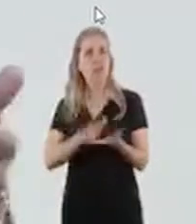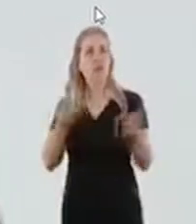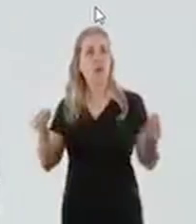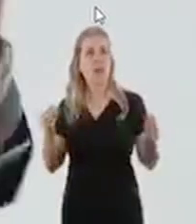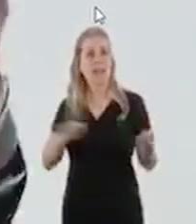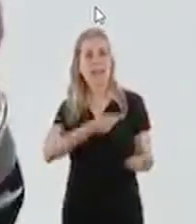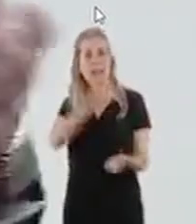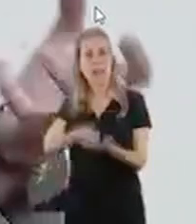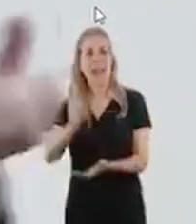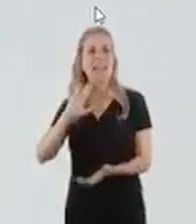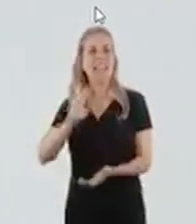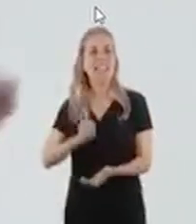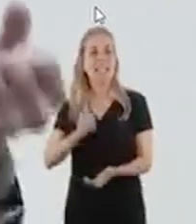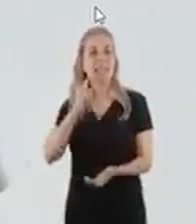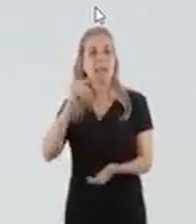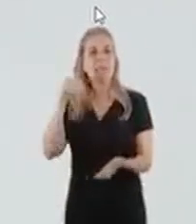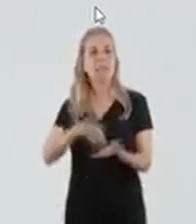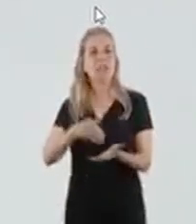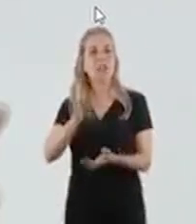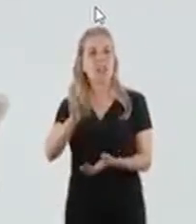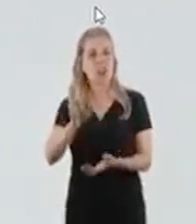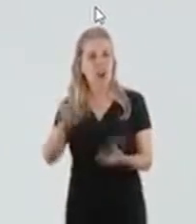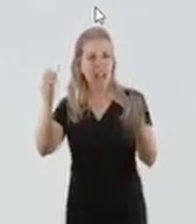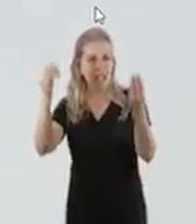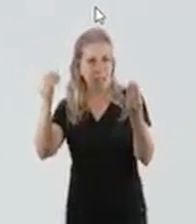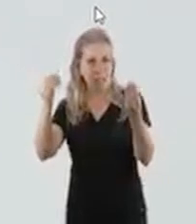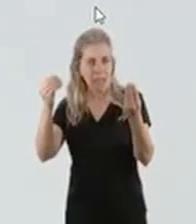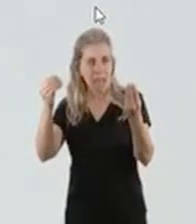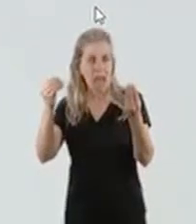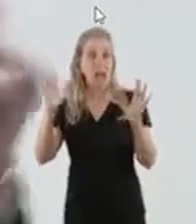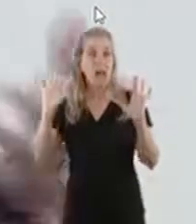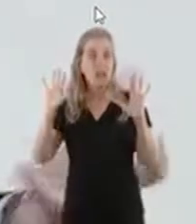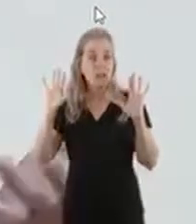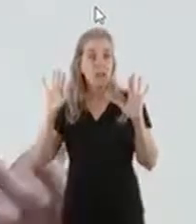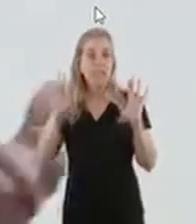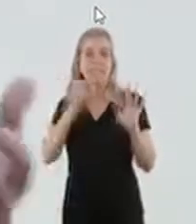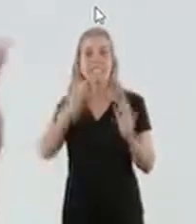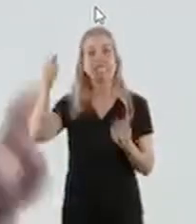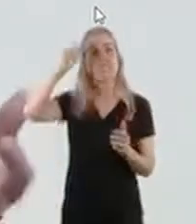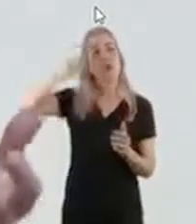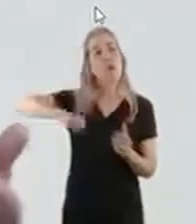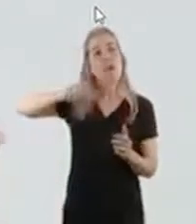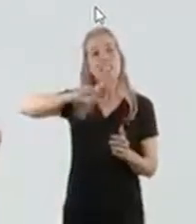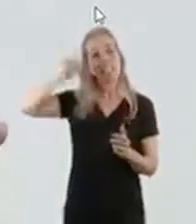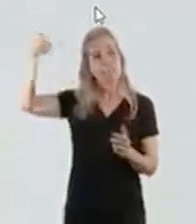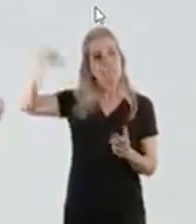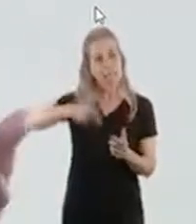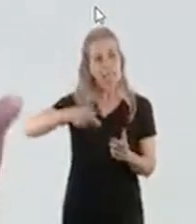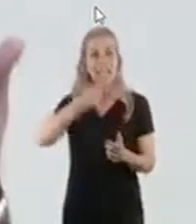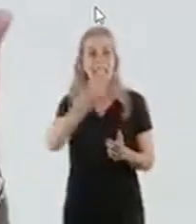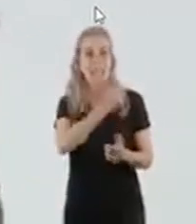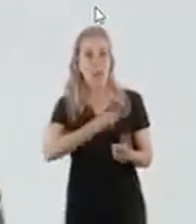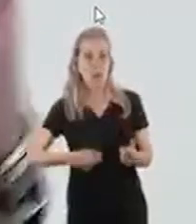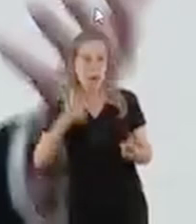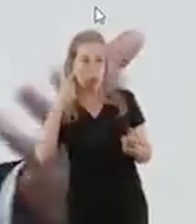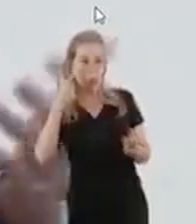jueza de Nueva York a retener propiedad Argentina afuera del país y también si el gobierno sigue I and un Bono Perpetuo